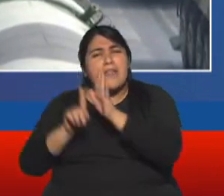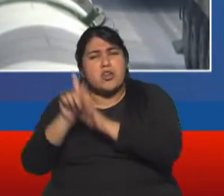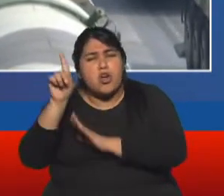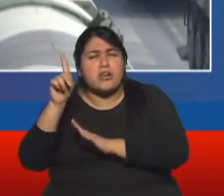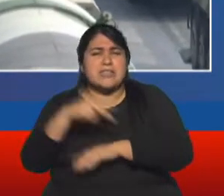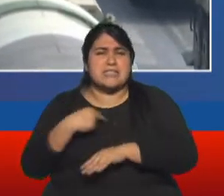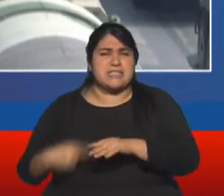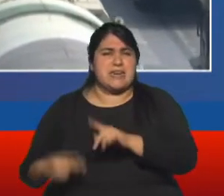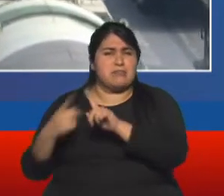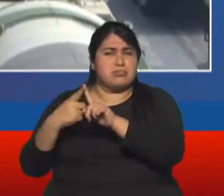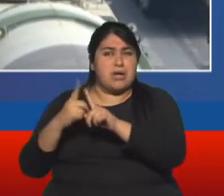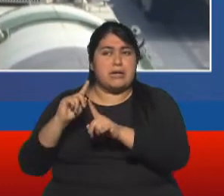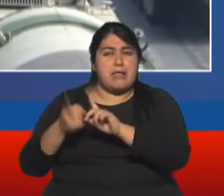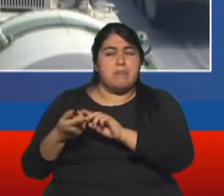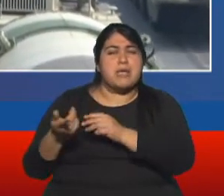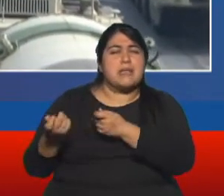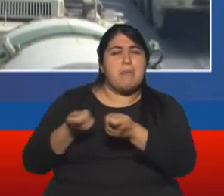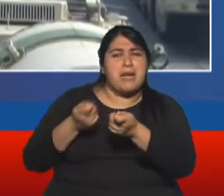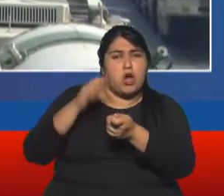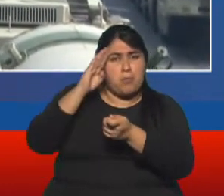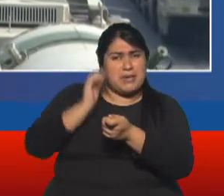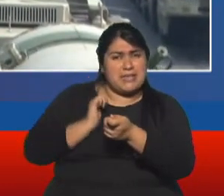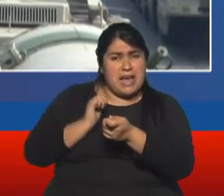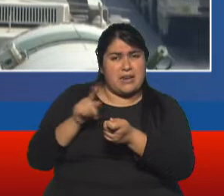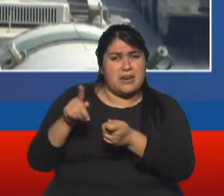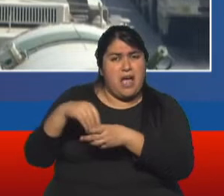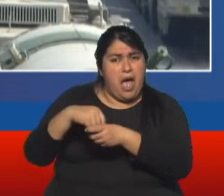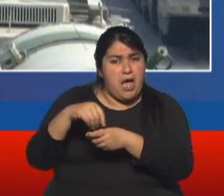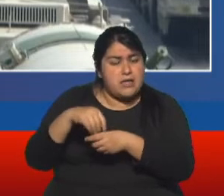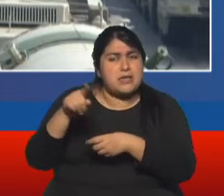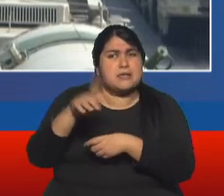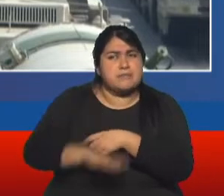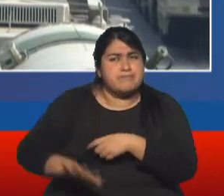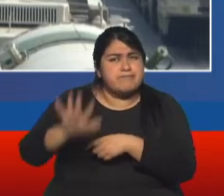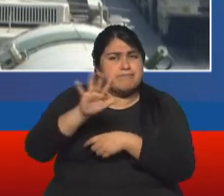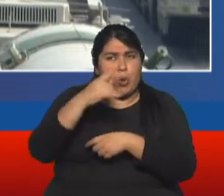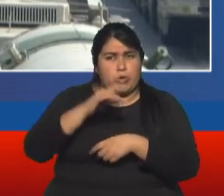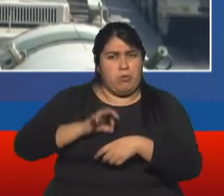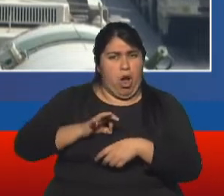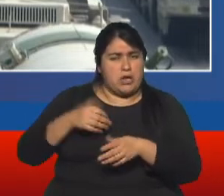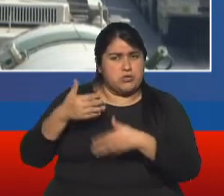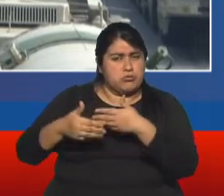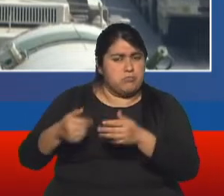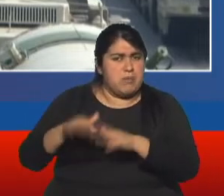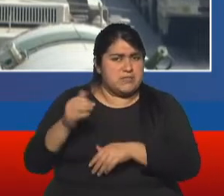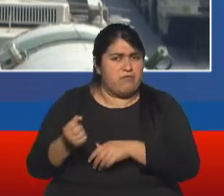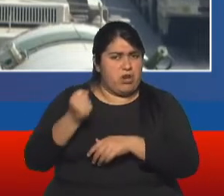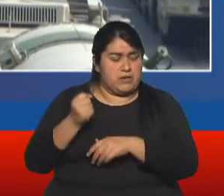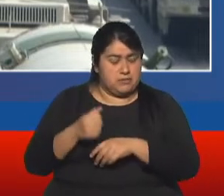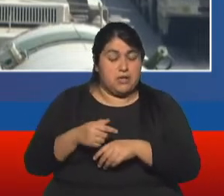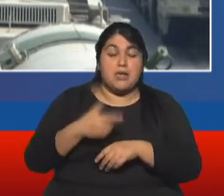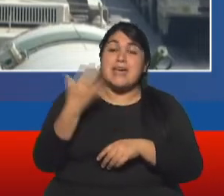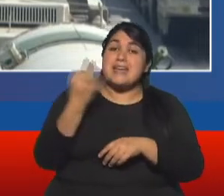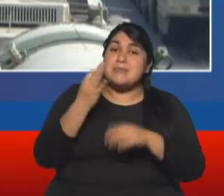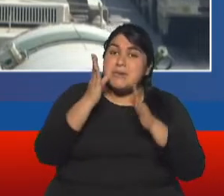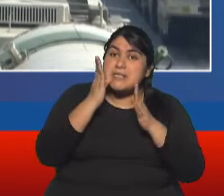las maniobras militares que han ido creciendo y se han generado una escalada regional durante los últimos años, en particular